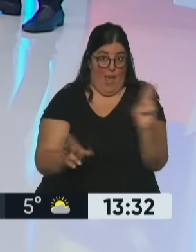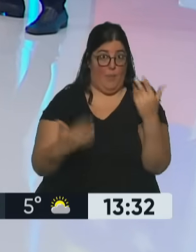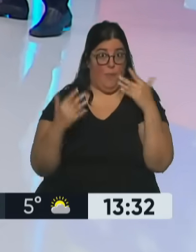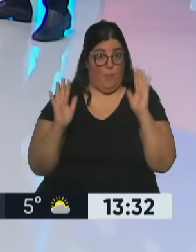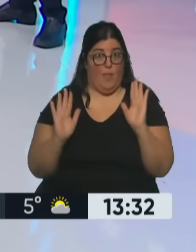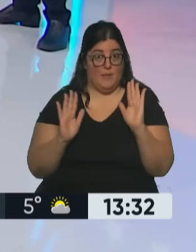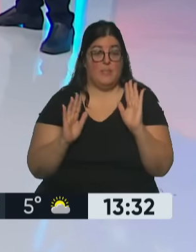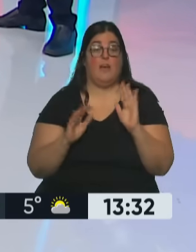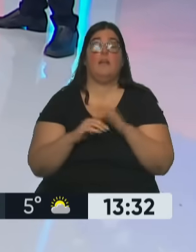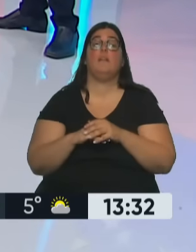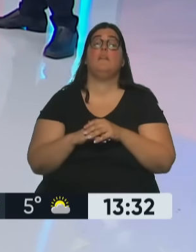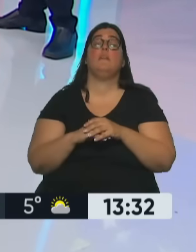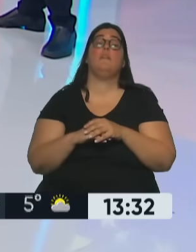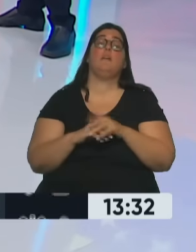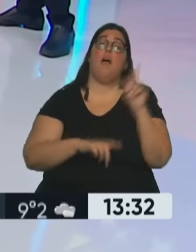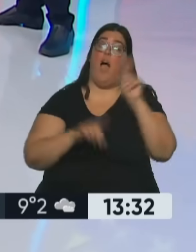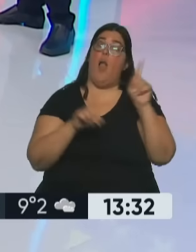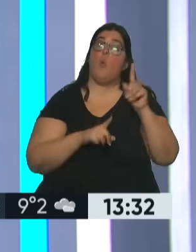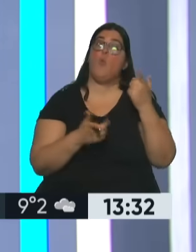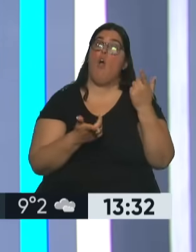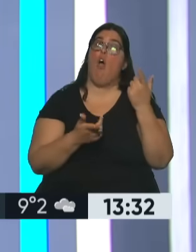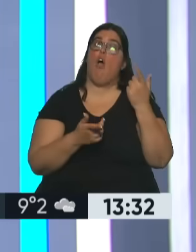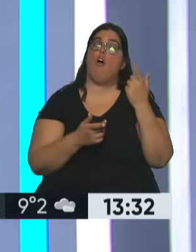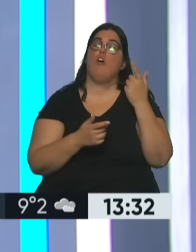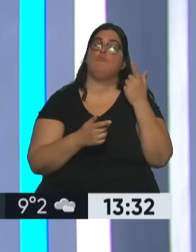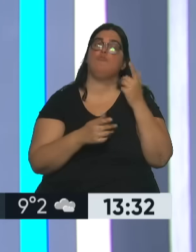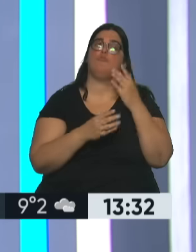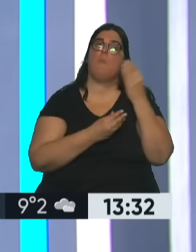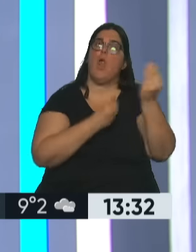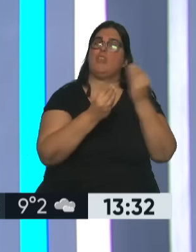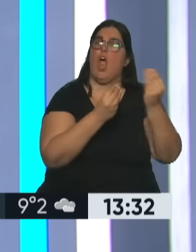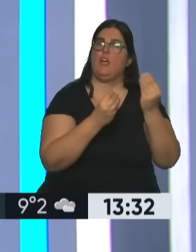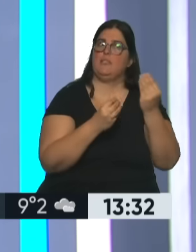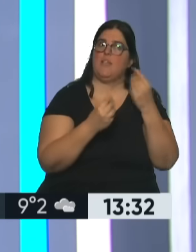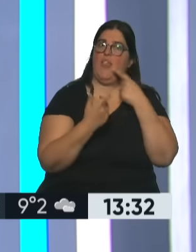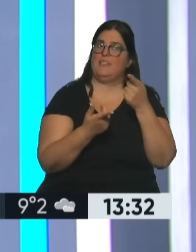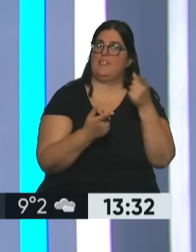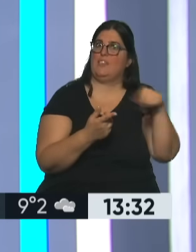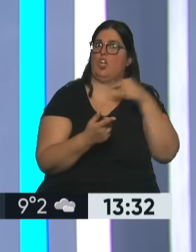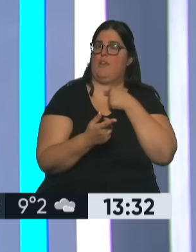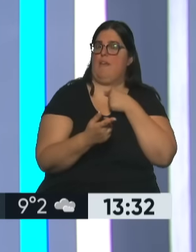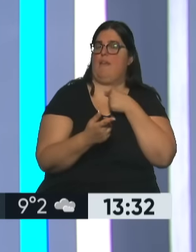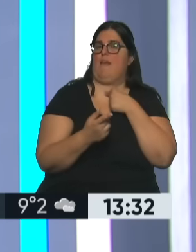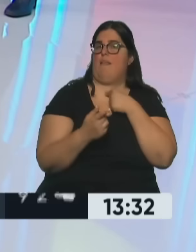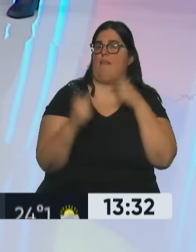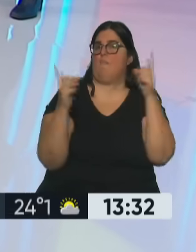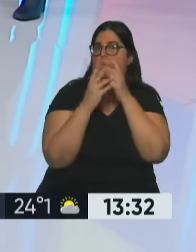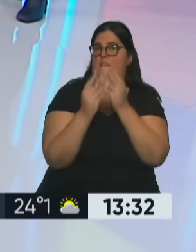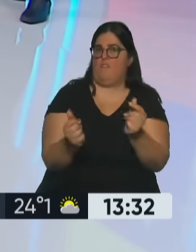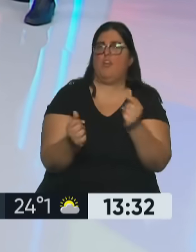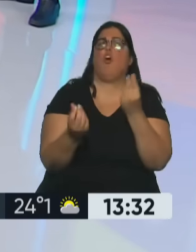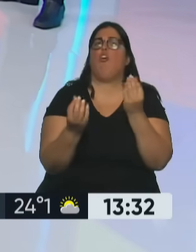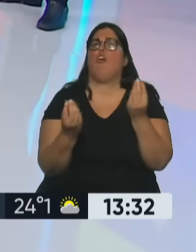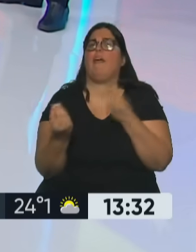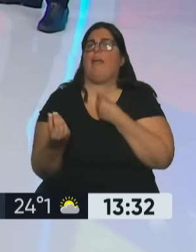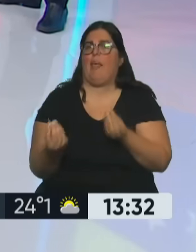por supuesto, algunos protagonistas justamente que quieren que este conflicto llegue a dónde, Leticia. A